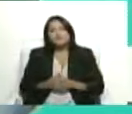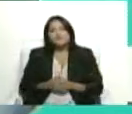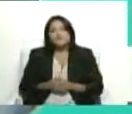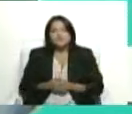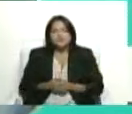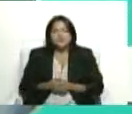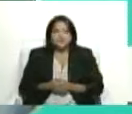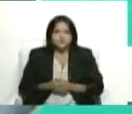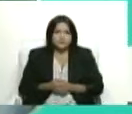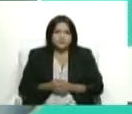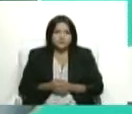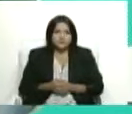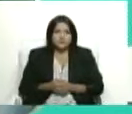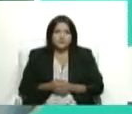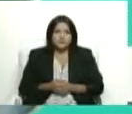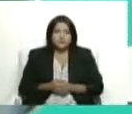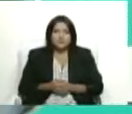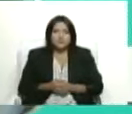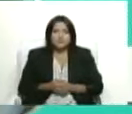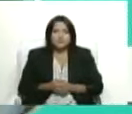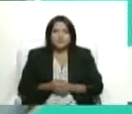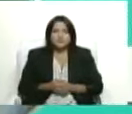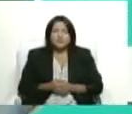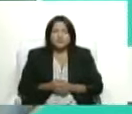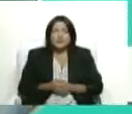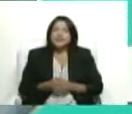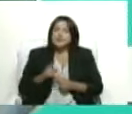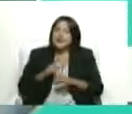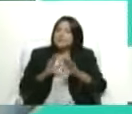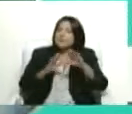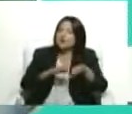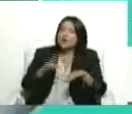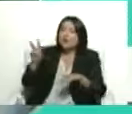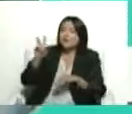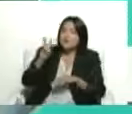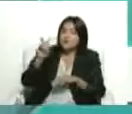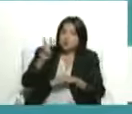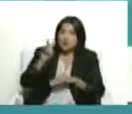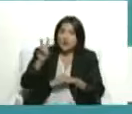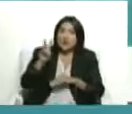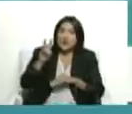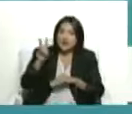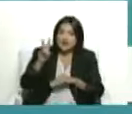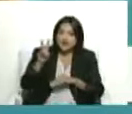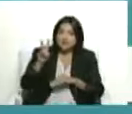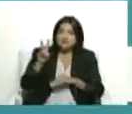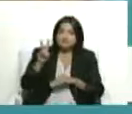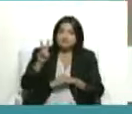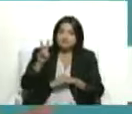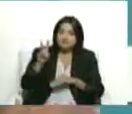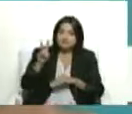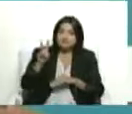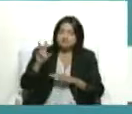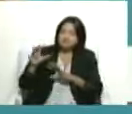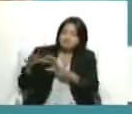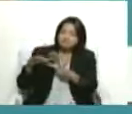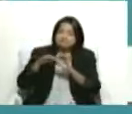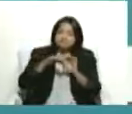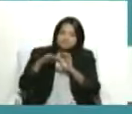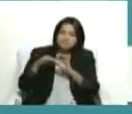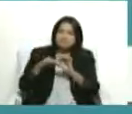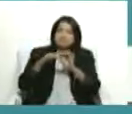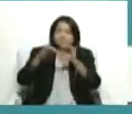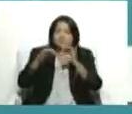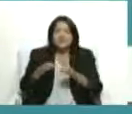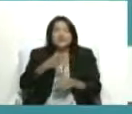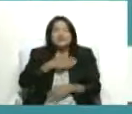con Apure, hacia la Venezuela profunda, la Venezuela bolivariana, la Venezuela, la integridad total de Venezuela que